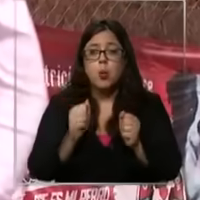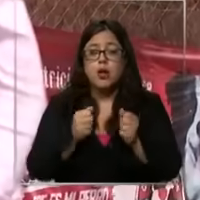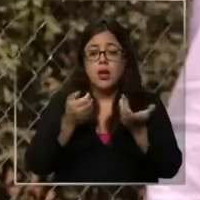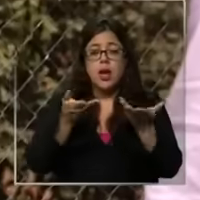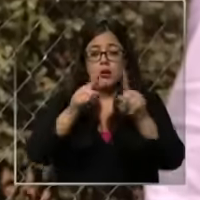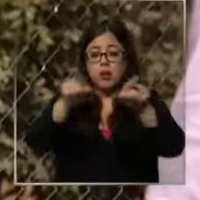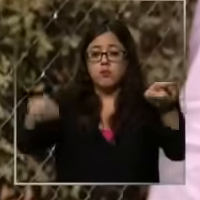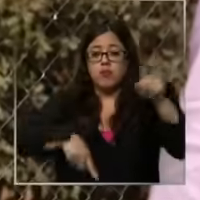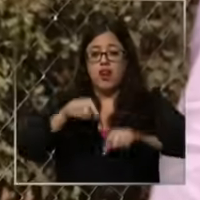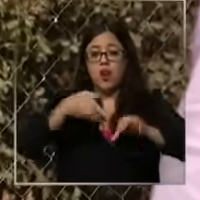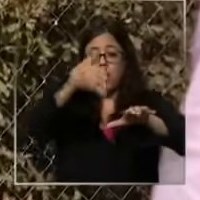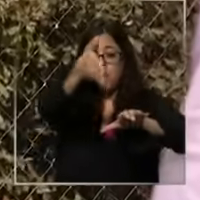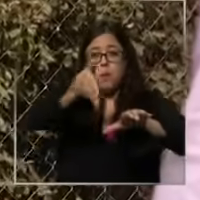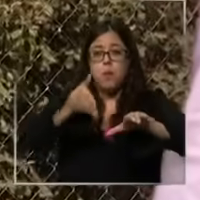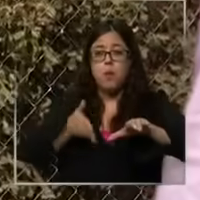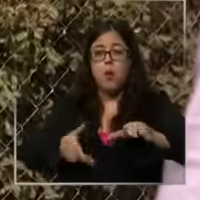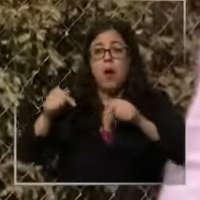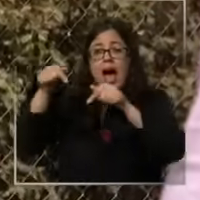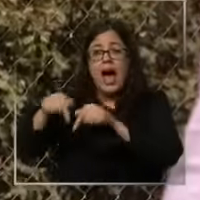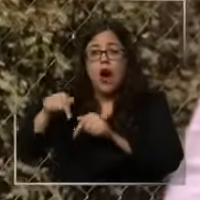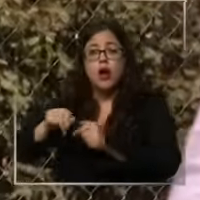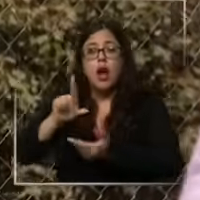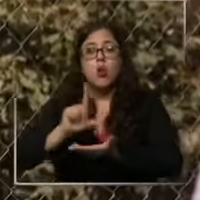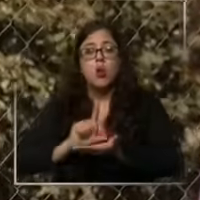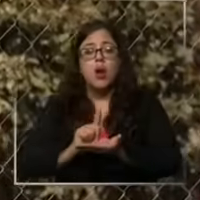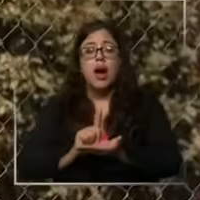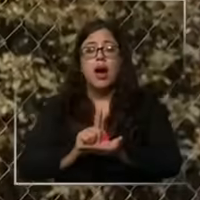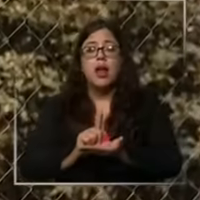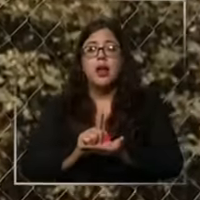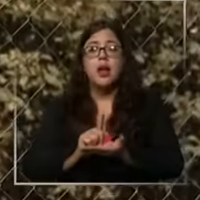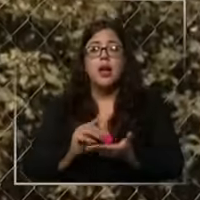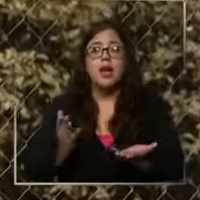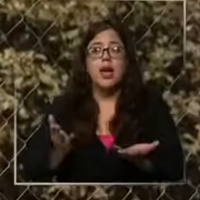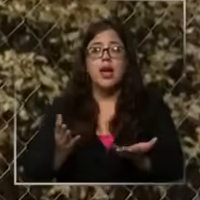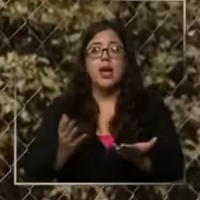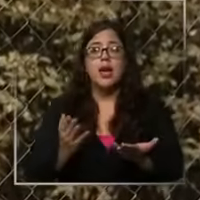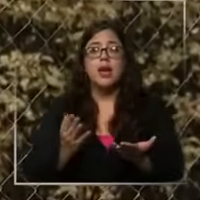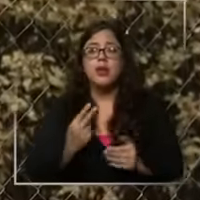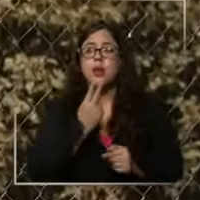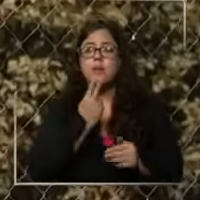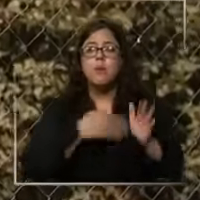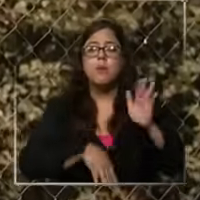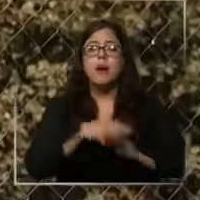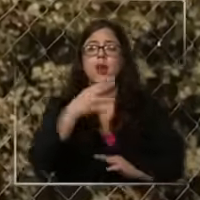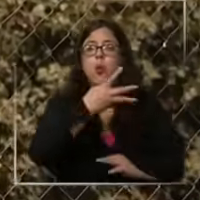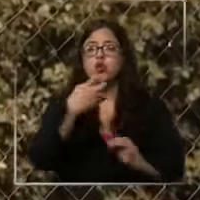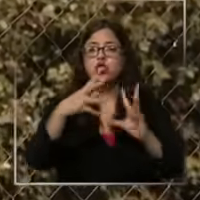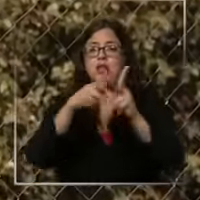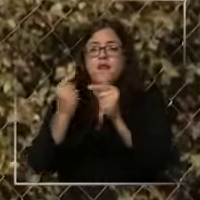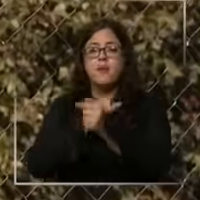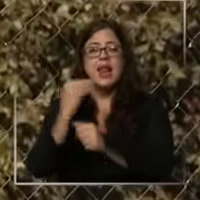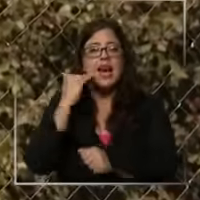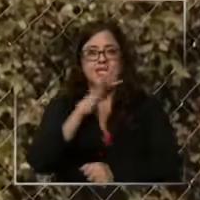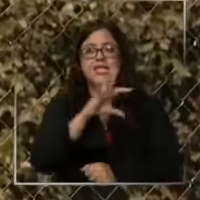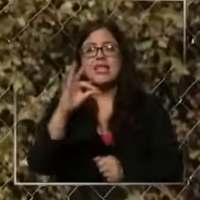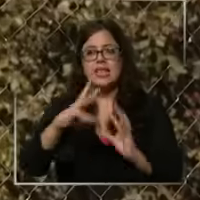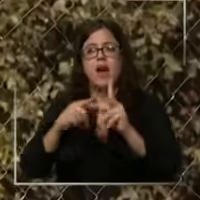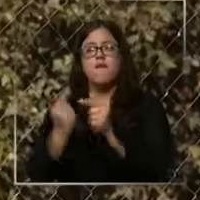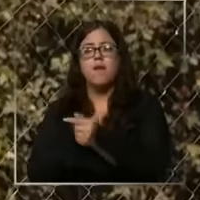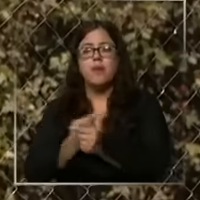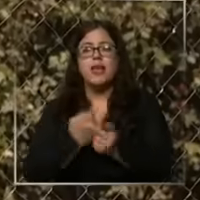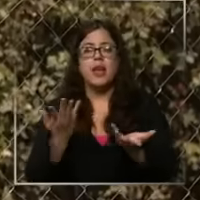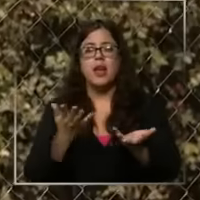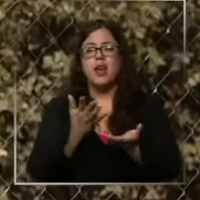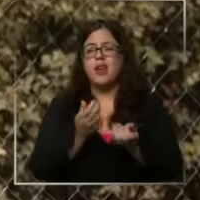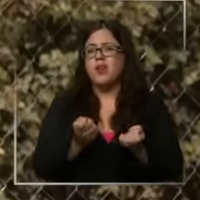partirlo en dos. Quilapilún ahora, según los vecinos me han dicho que ya está viviendo más de 400 familias, casi 500 familias, y